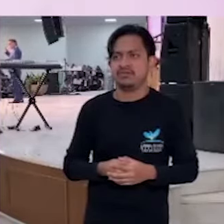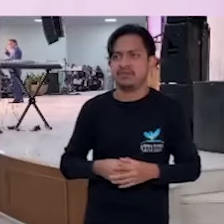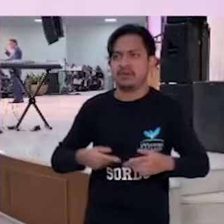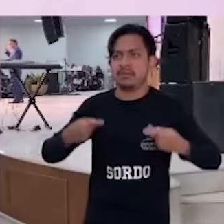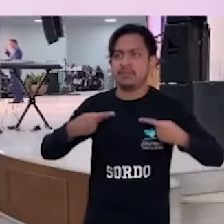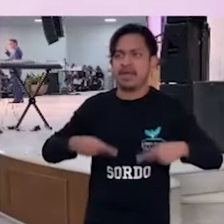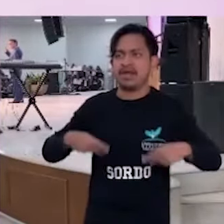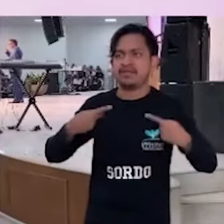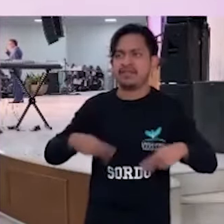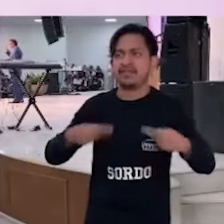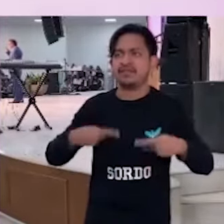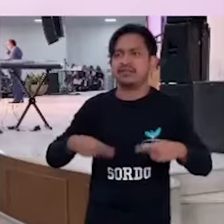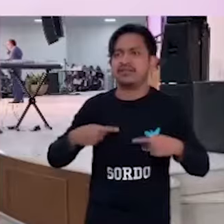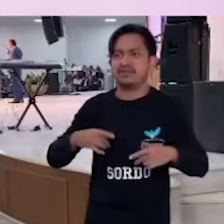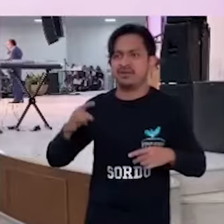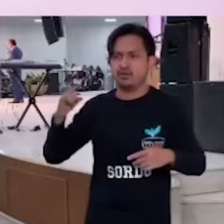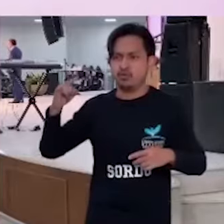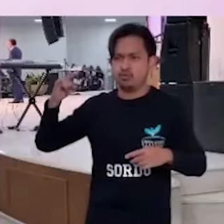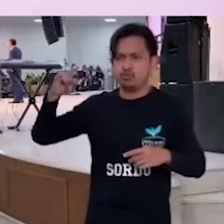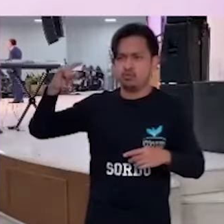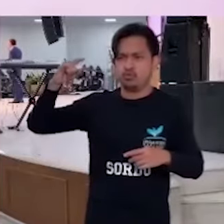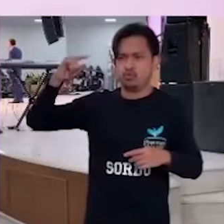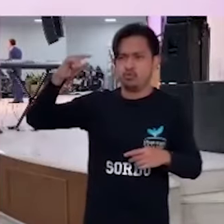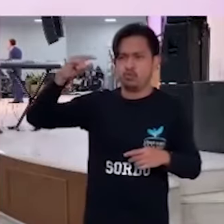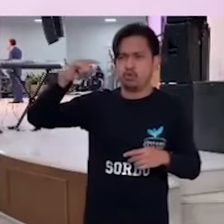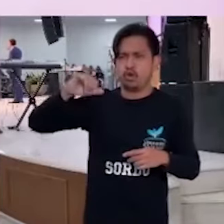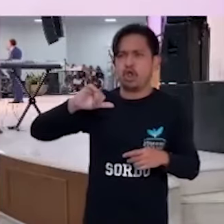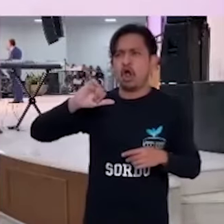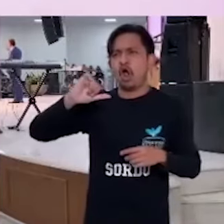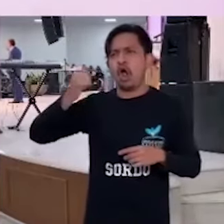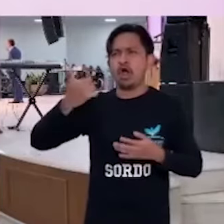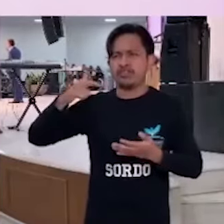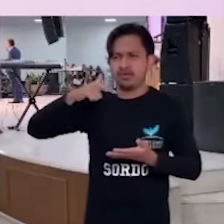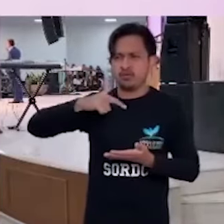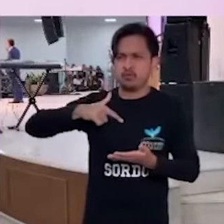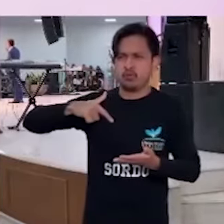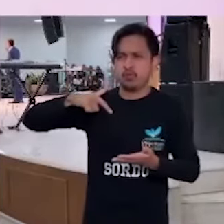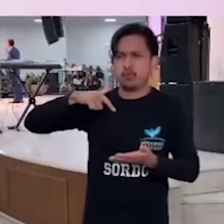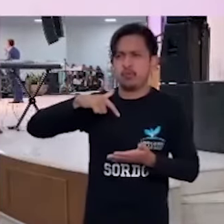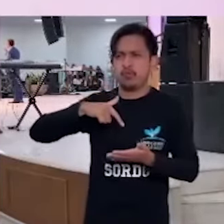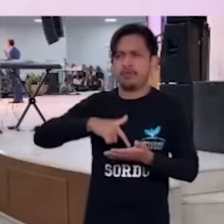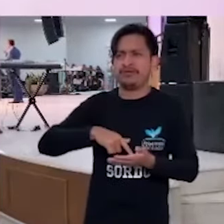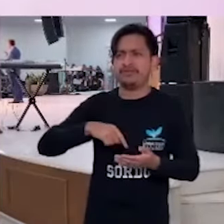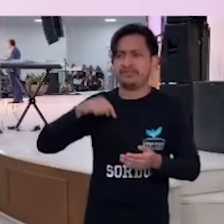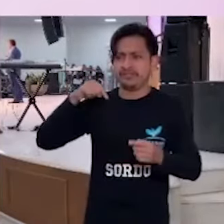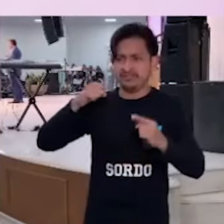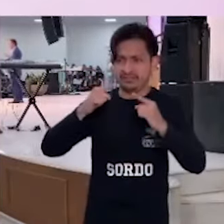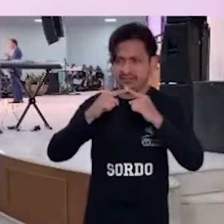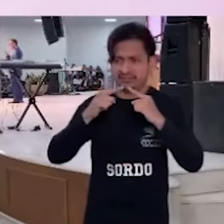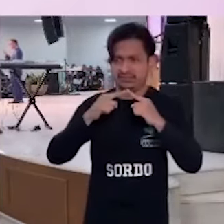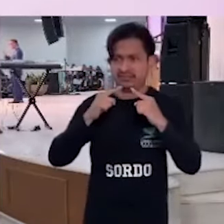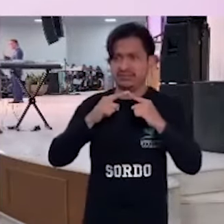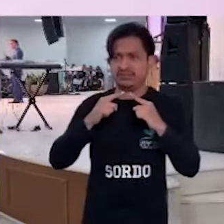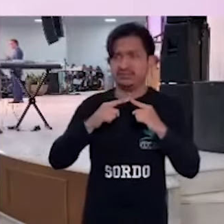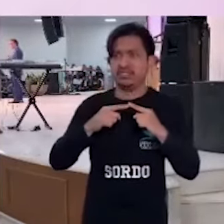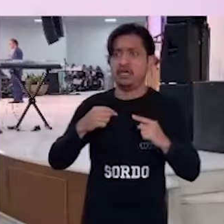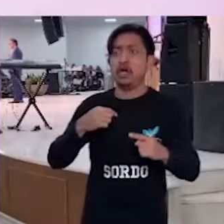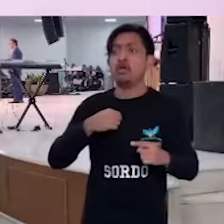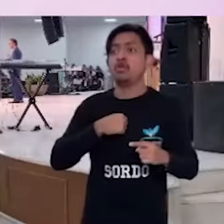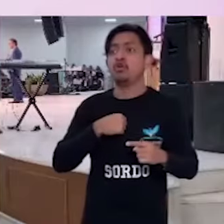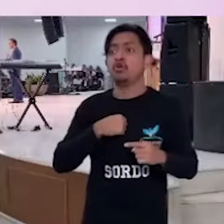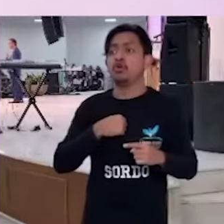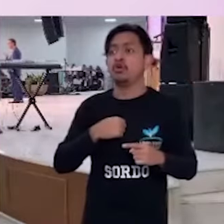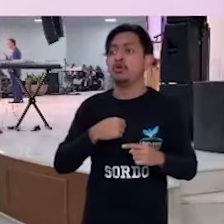mujeres de ministerio, dice, ¿no? Es que me tengo que llevar a mi secretaria porque ella me ayuda mucho,